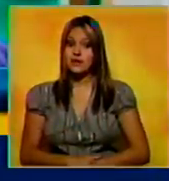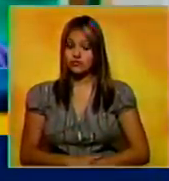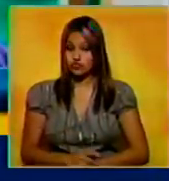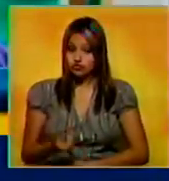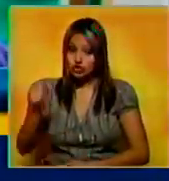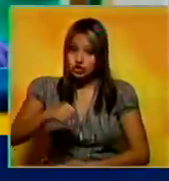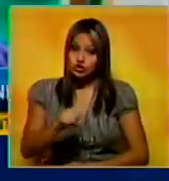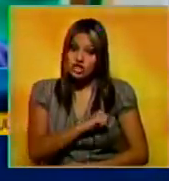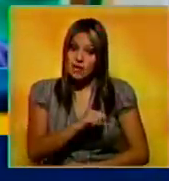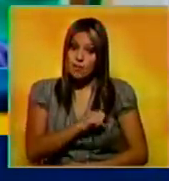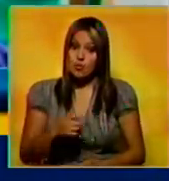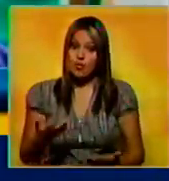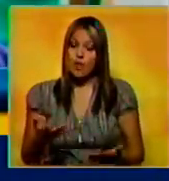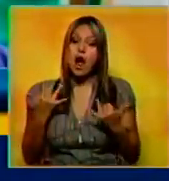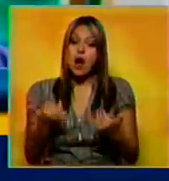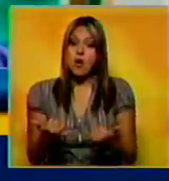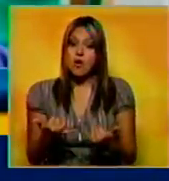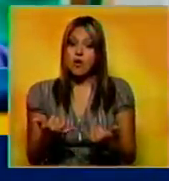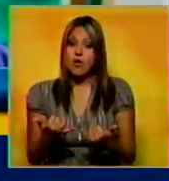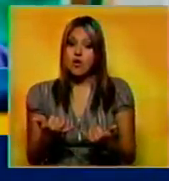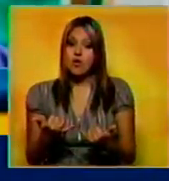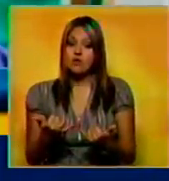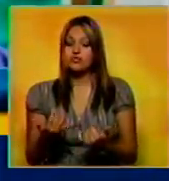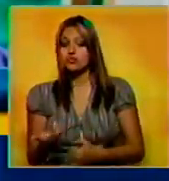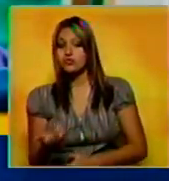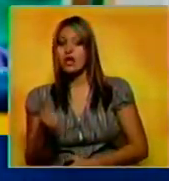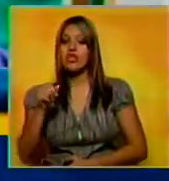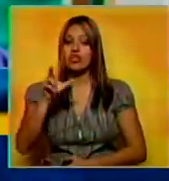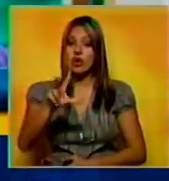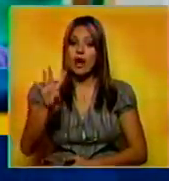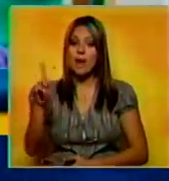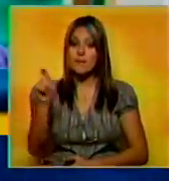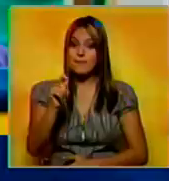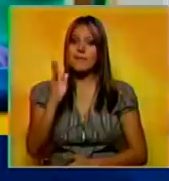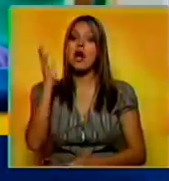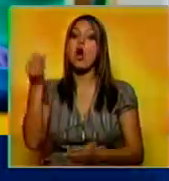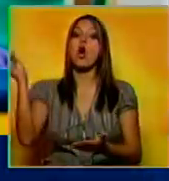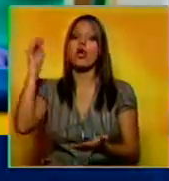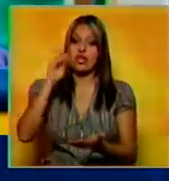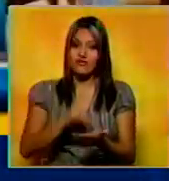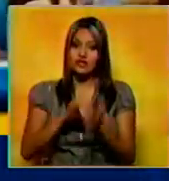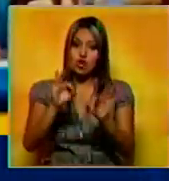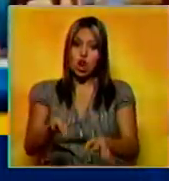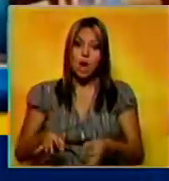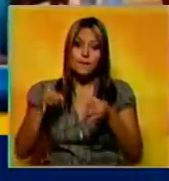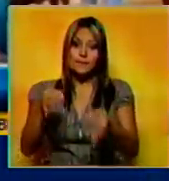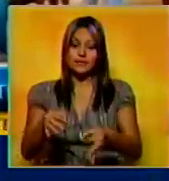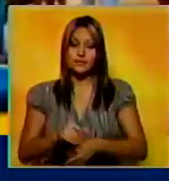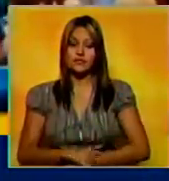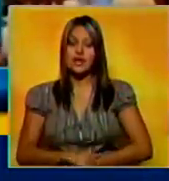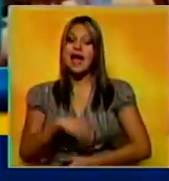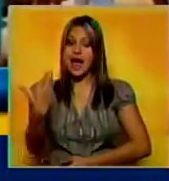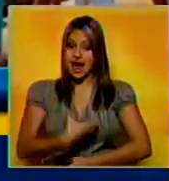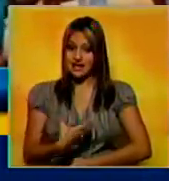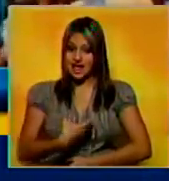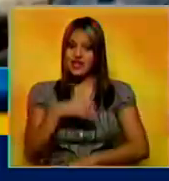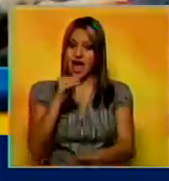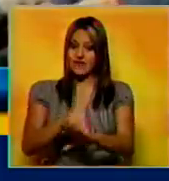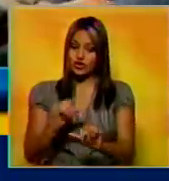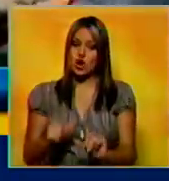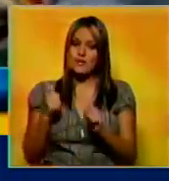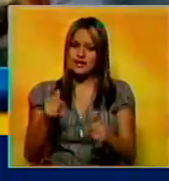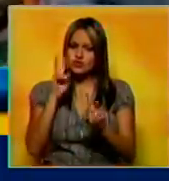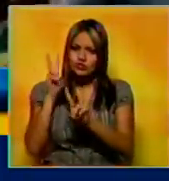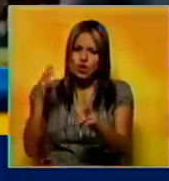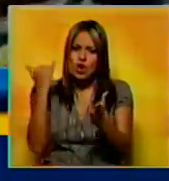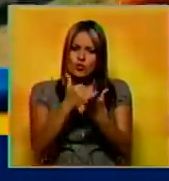porque ya ahorita en el momento pues demorarán pues unos 3-4 meses para venir, pero después vuelven y hacen lo mismo. El alcalde de Arauca, Lucemiro Tobar, comenzó a